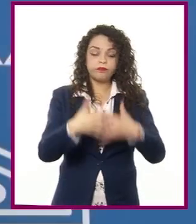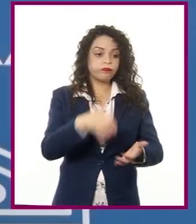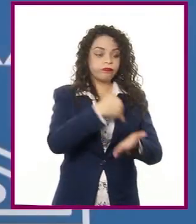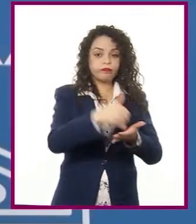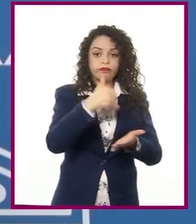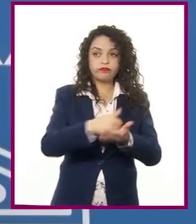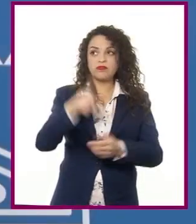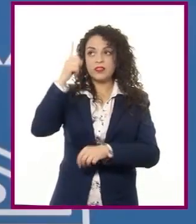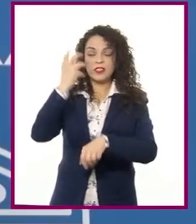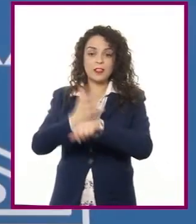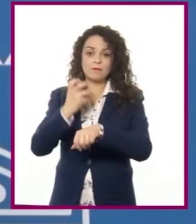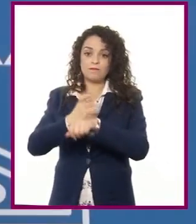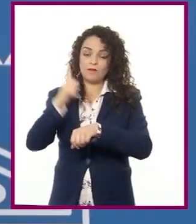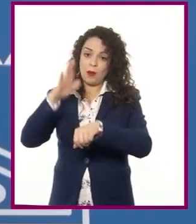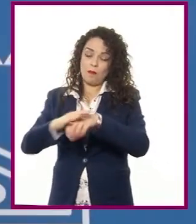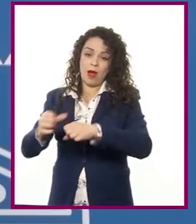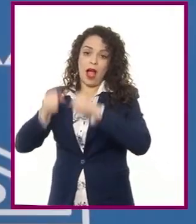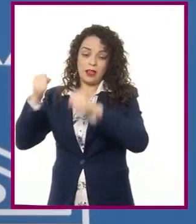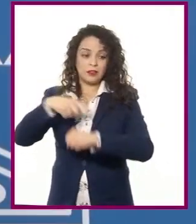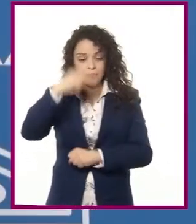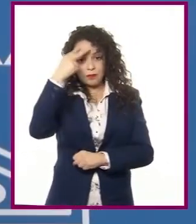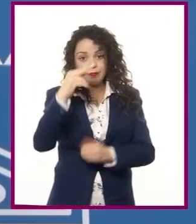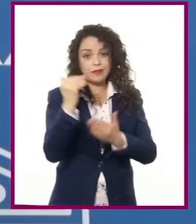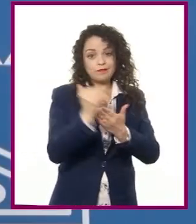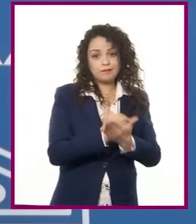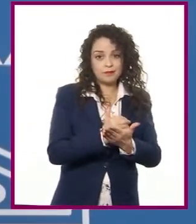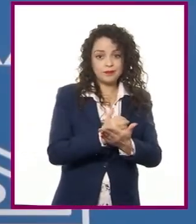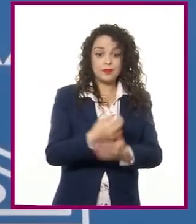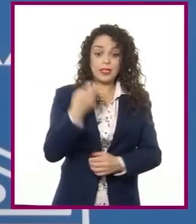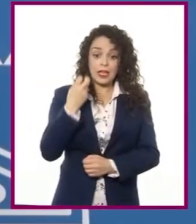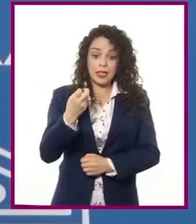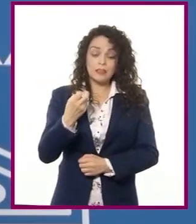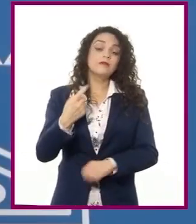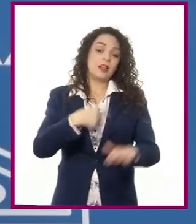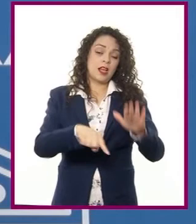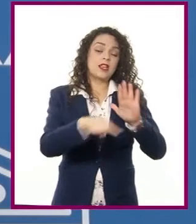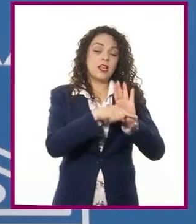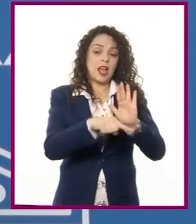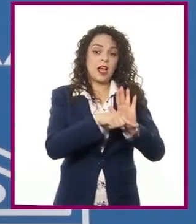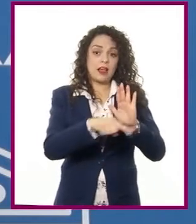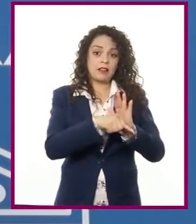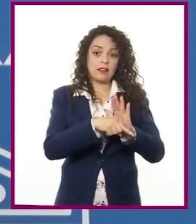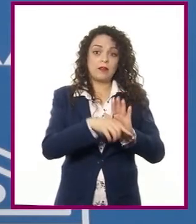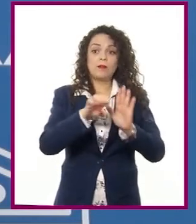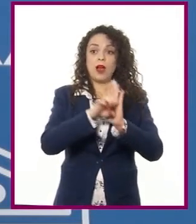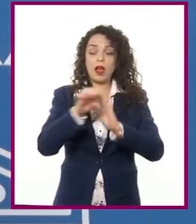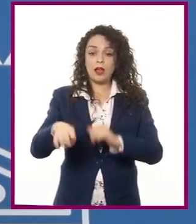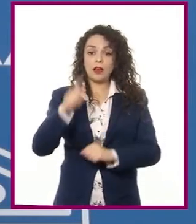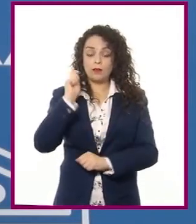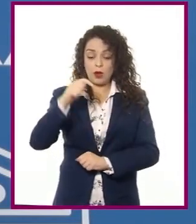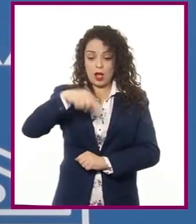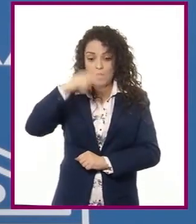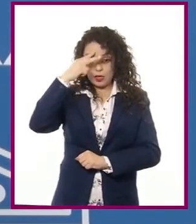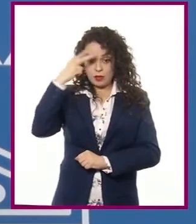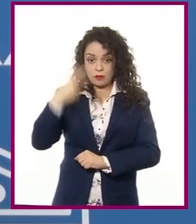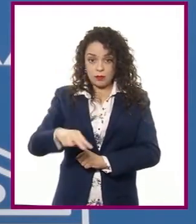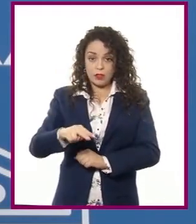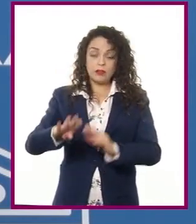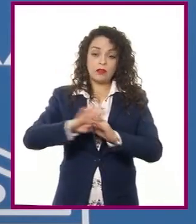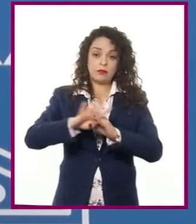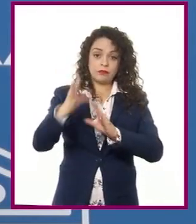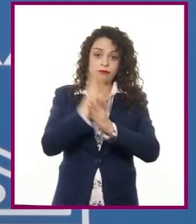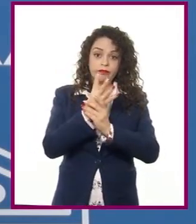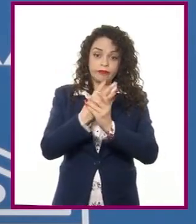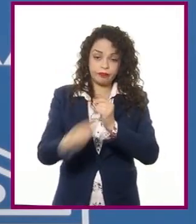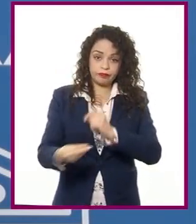norteamericano. Esto trajo consigo consecuencias negativas como migraciones tanto al interior del país como hacia los Estados Unidos de